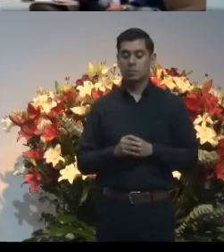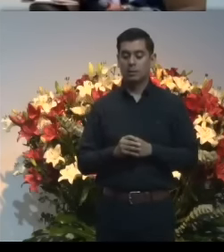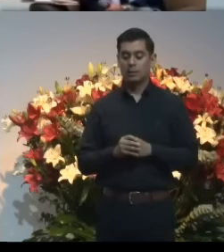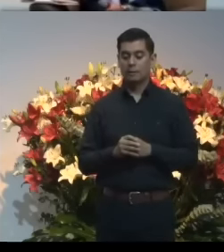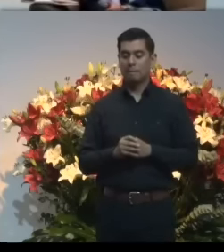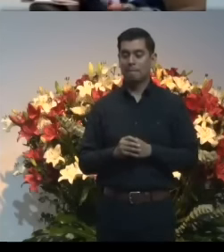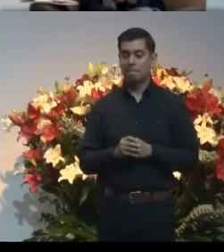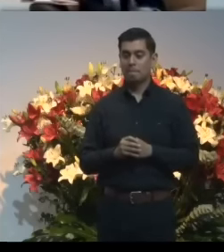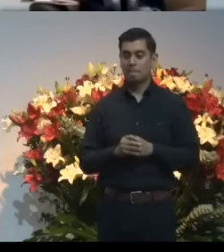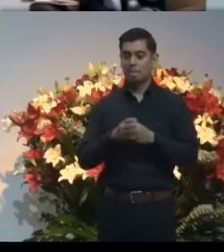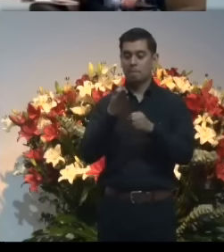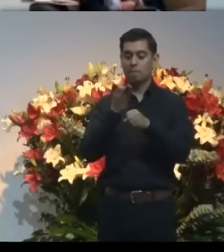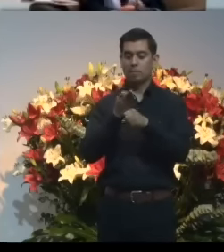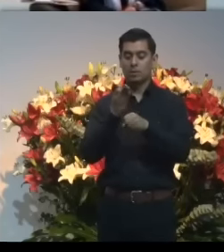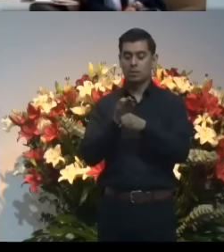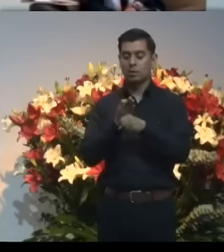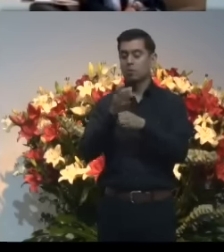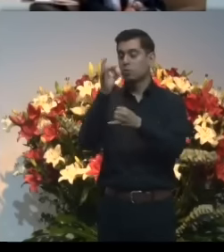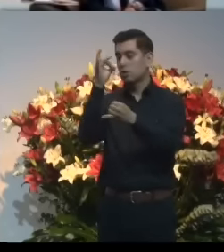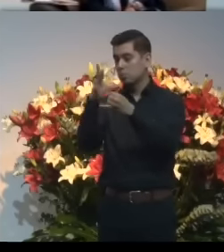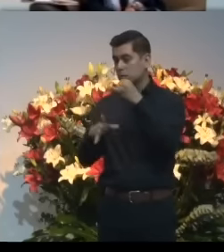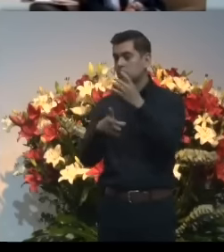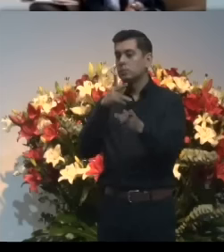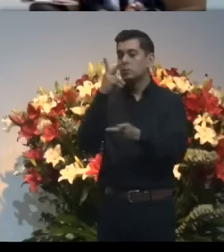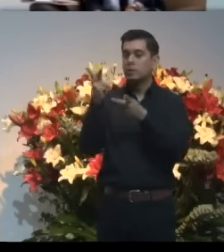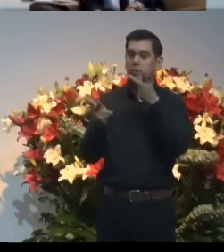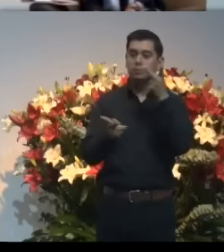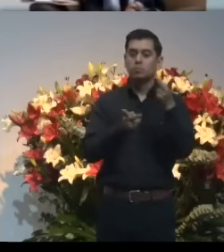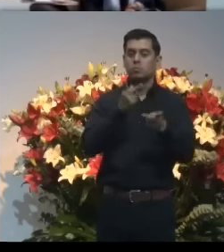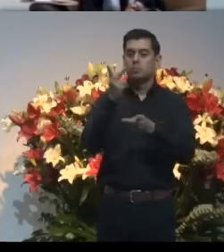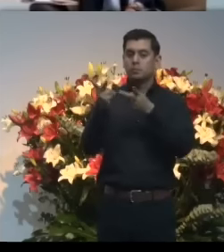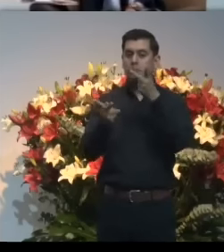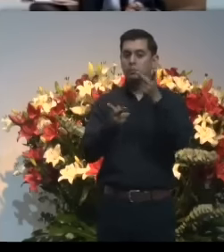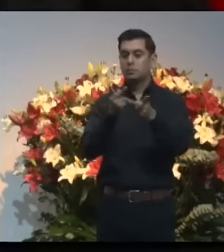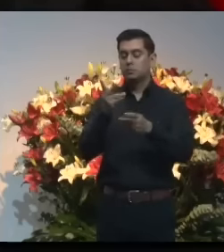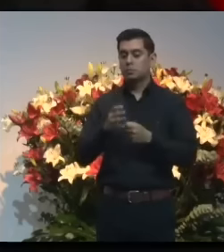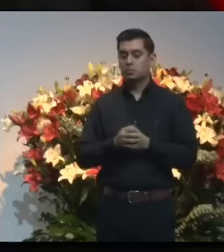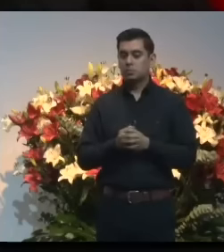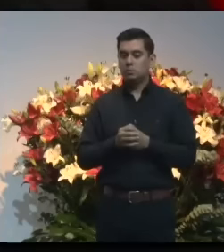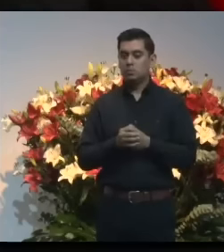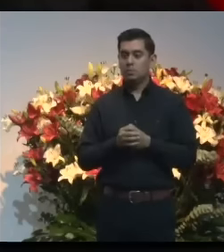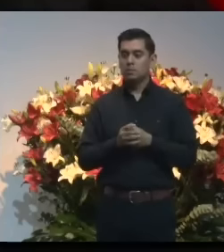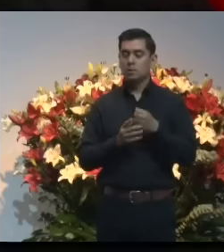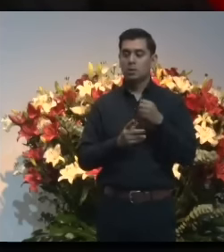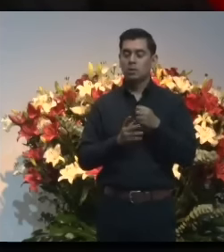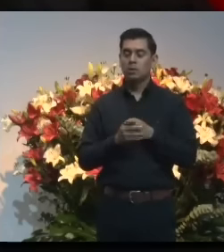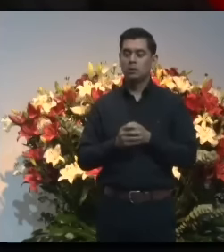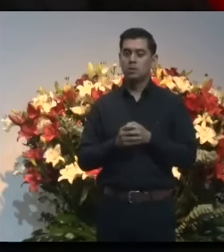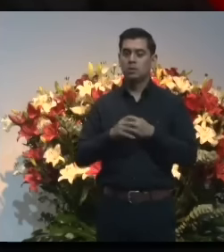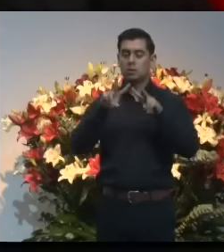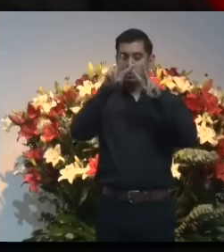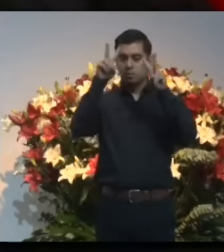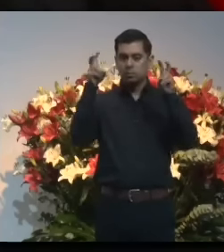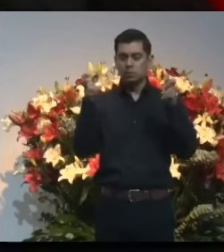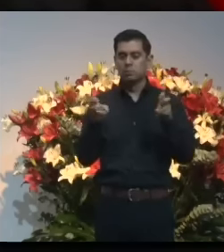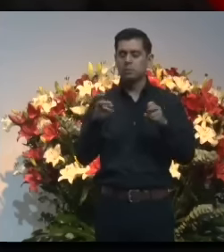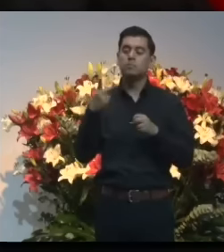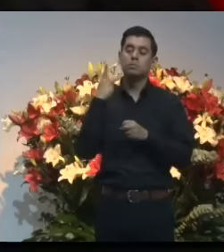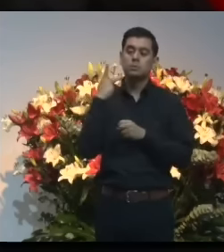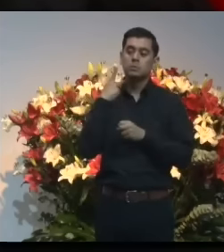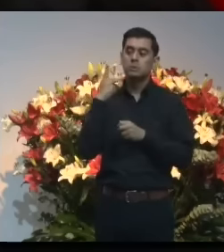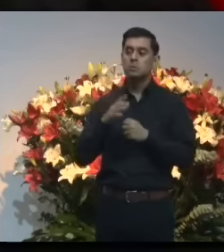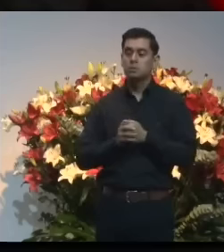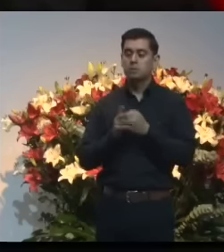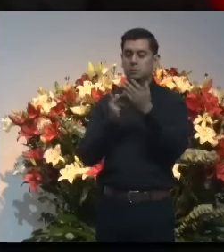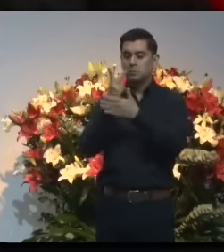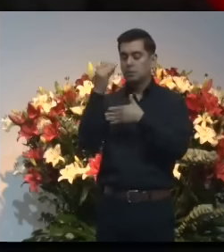Nos va a quedar tiempo para una última pregunta, entonces vamos con una sobre tu plataforma política. Dices que la corrupción se nota y